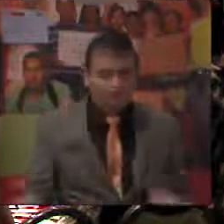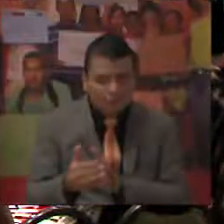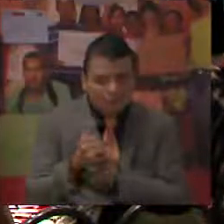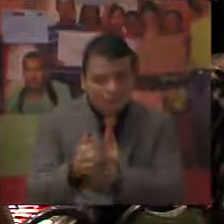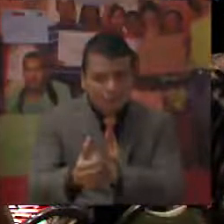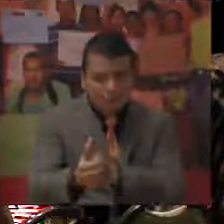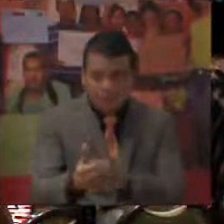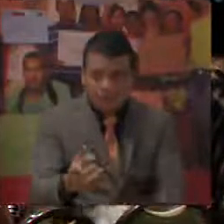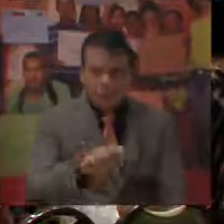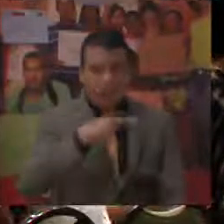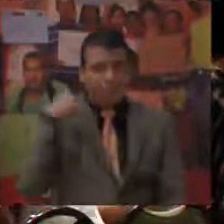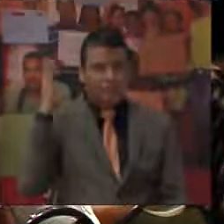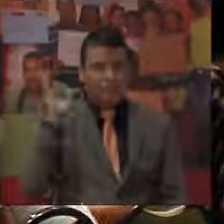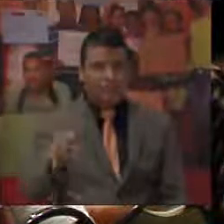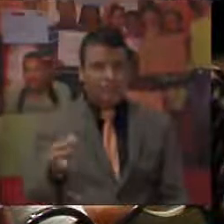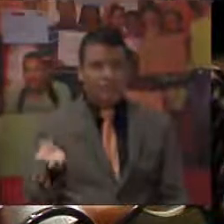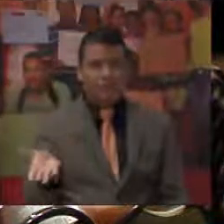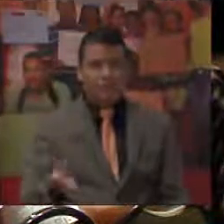puede tender al fracaso.